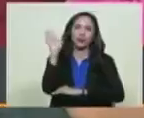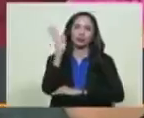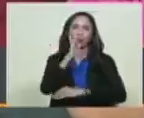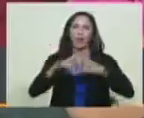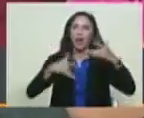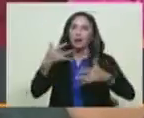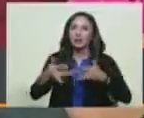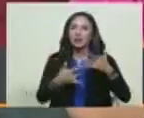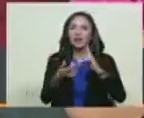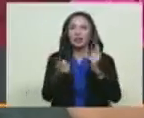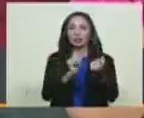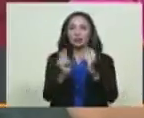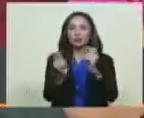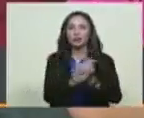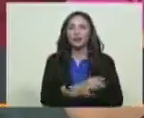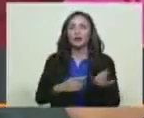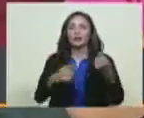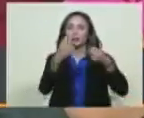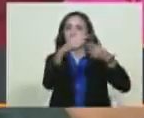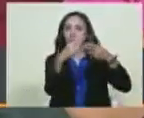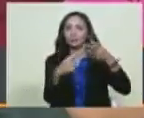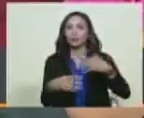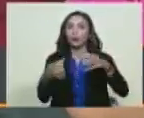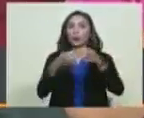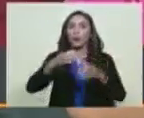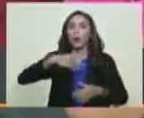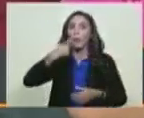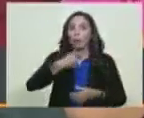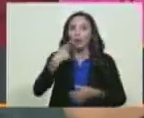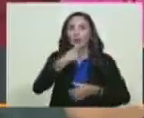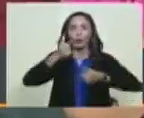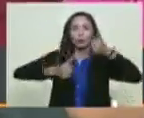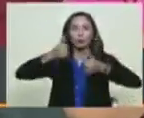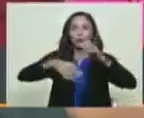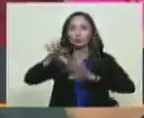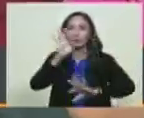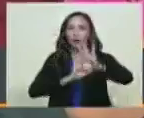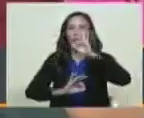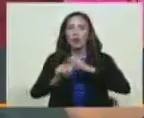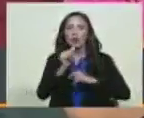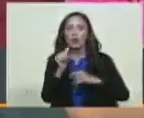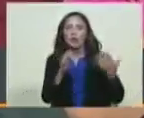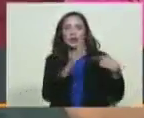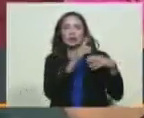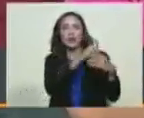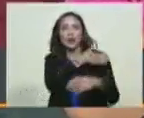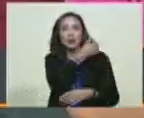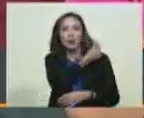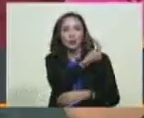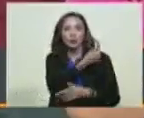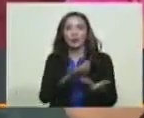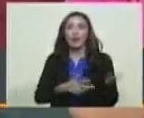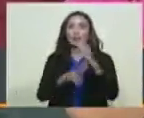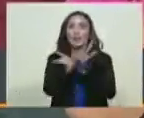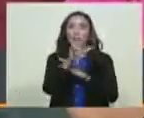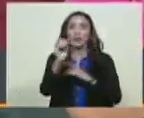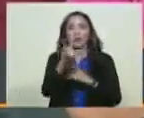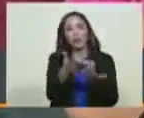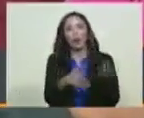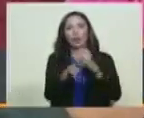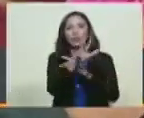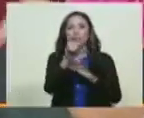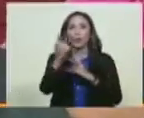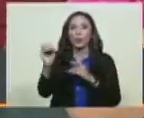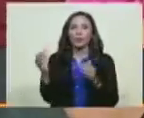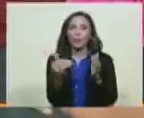unidades de batalla bolívar chávez donde se postularon y escogieron nuestros delegados más de 320.000 jóvenes que